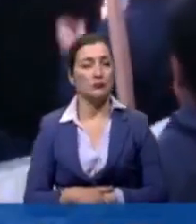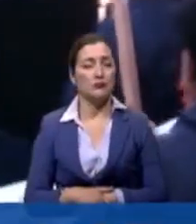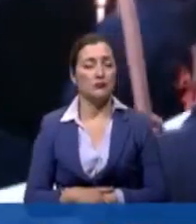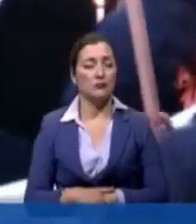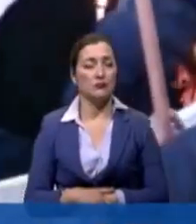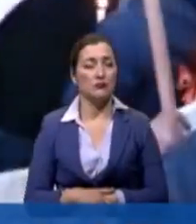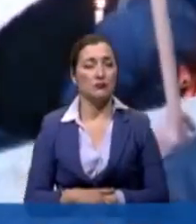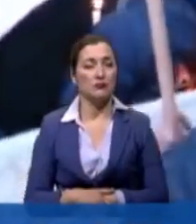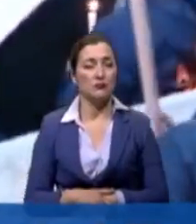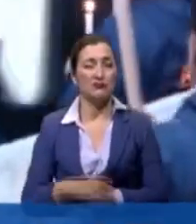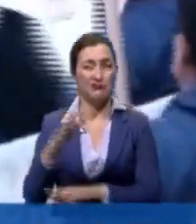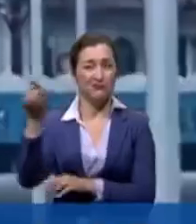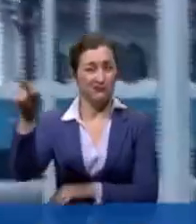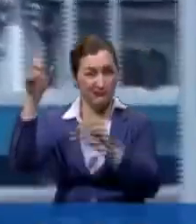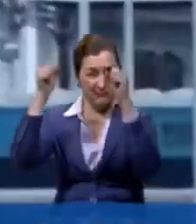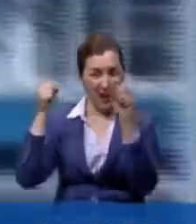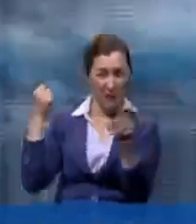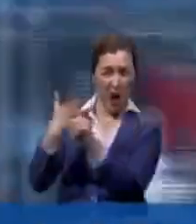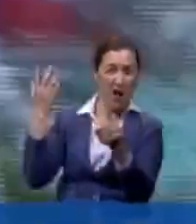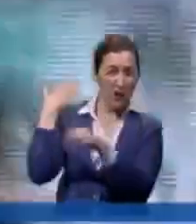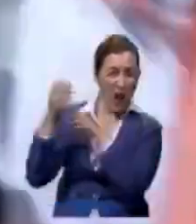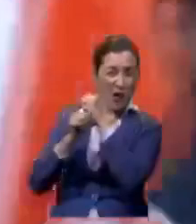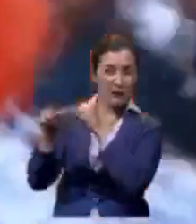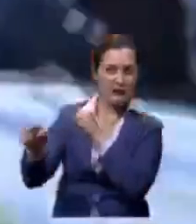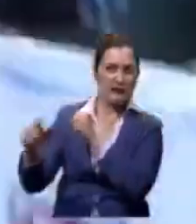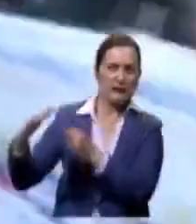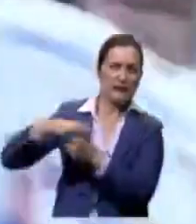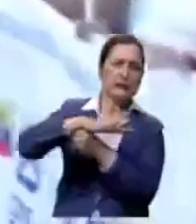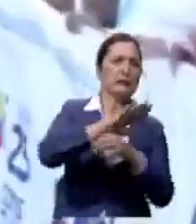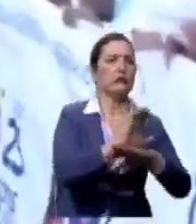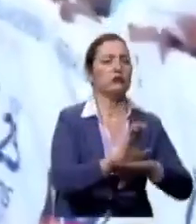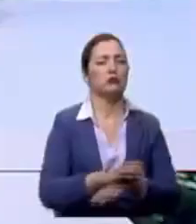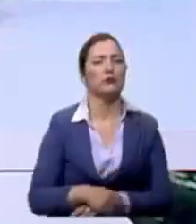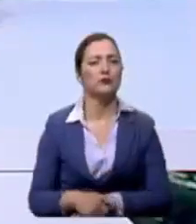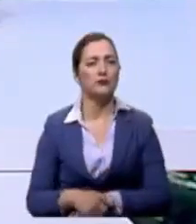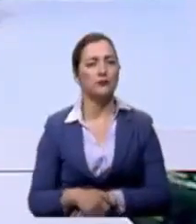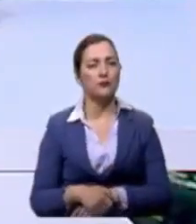como un espejo de la ola de terrorismo que golpeó décadas atrás a los colombianos.